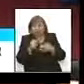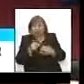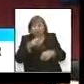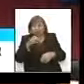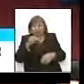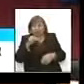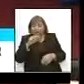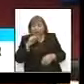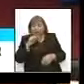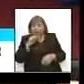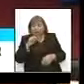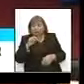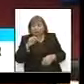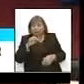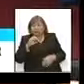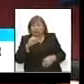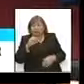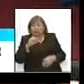empresario de ese estilo. Piñera es el que...